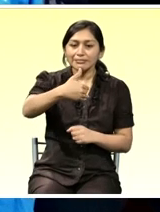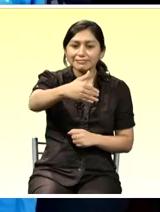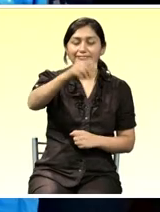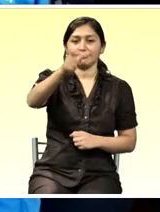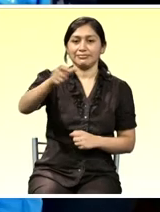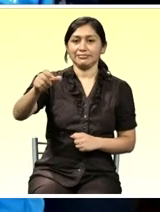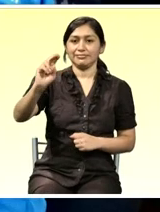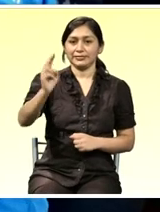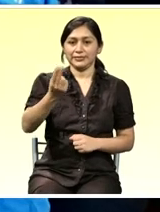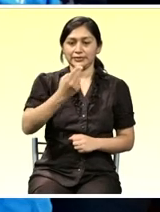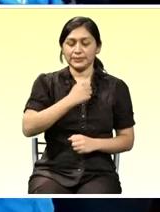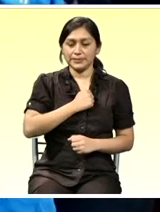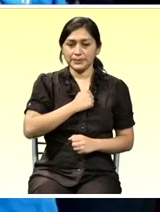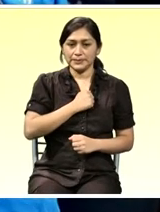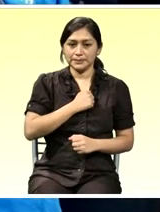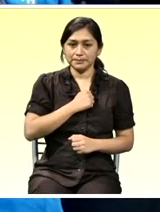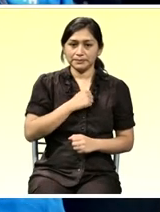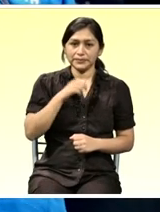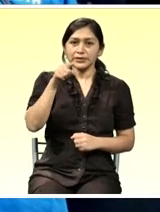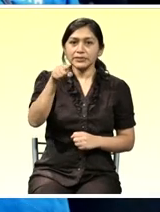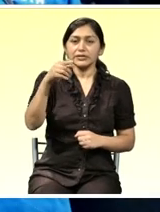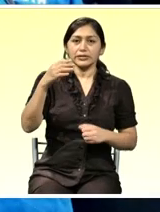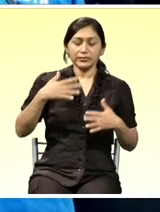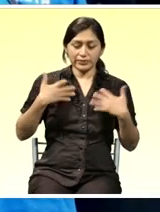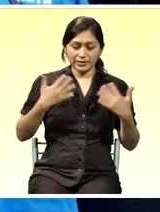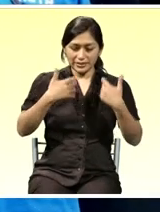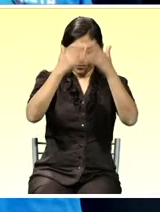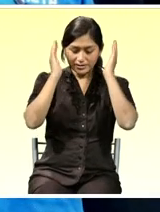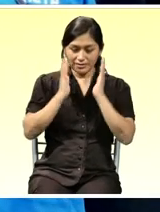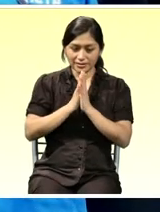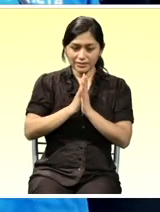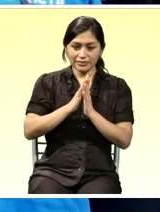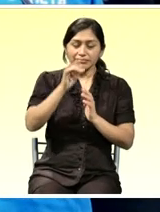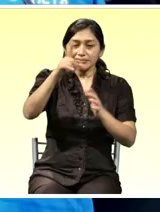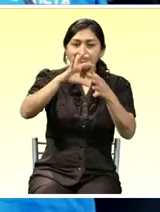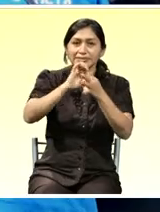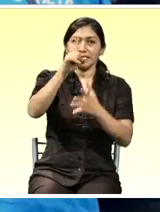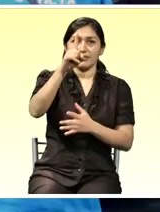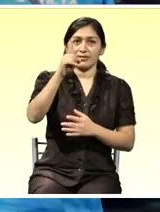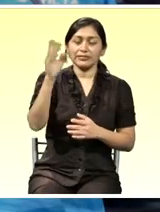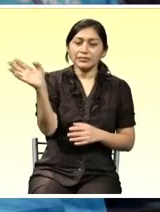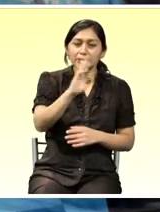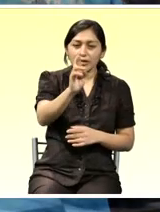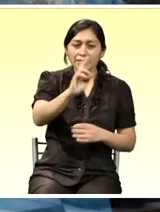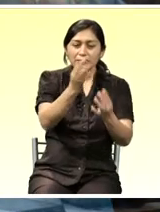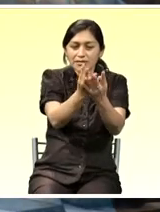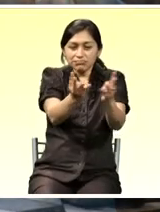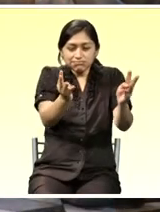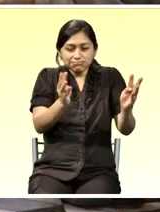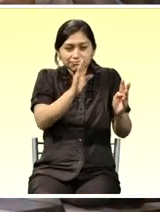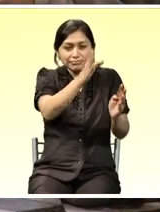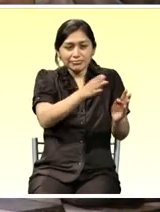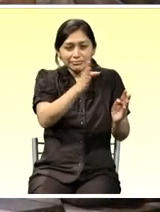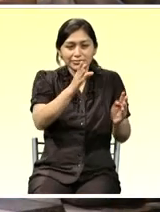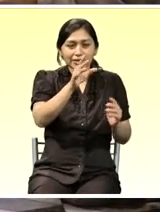nuestra muerte. Amén. Dios te salve, María, llena eres de gracia, el Señor es contigo. Bendita tú